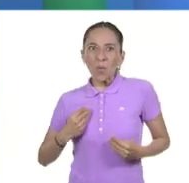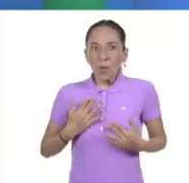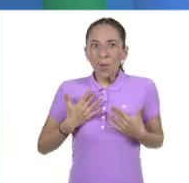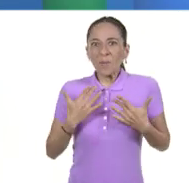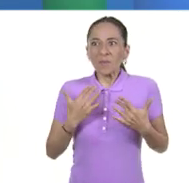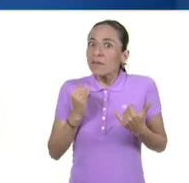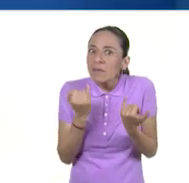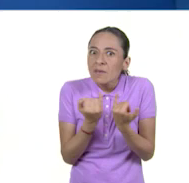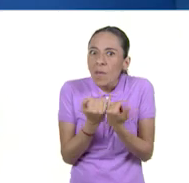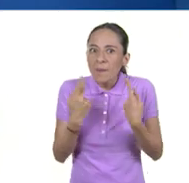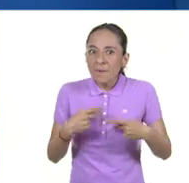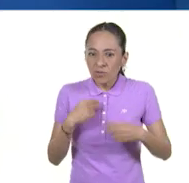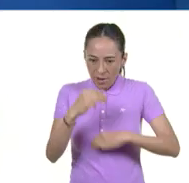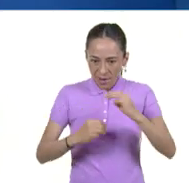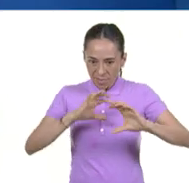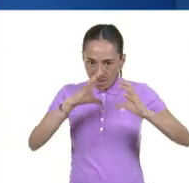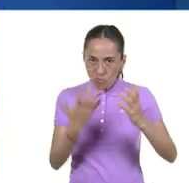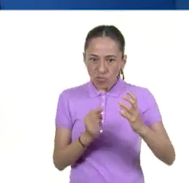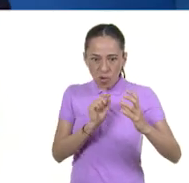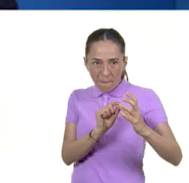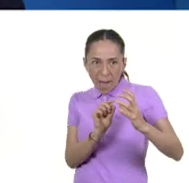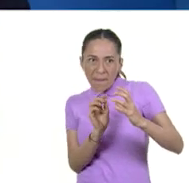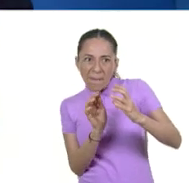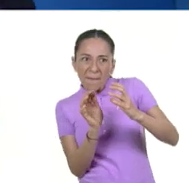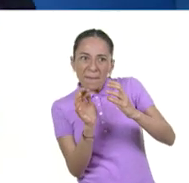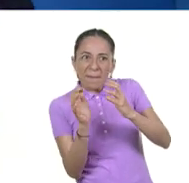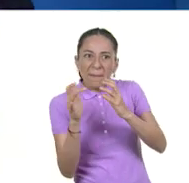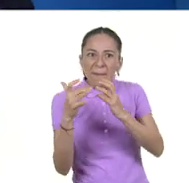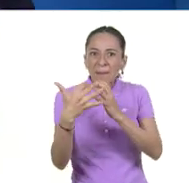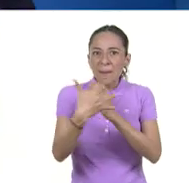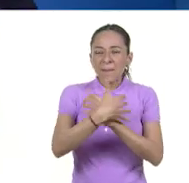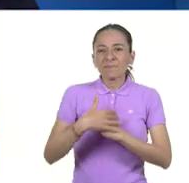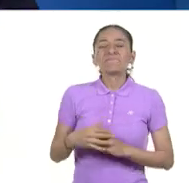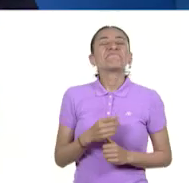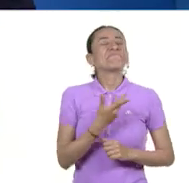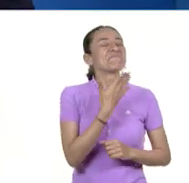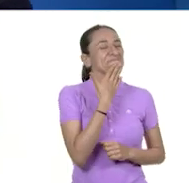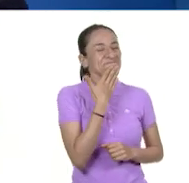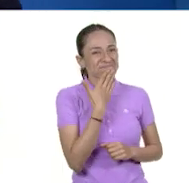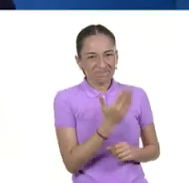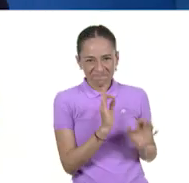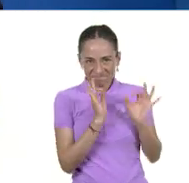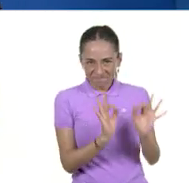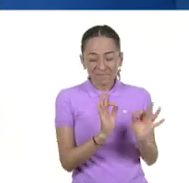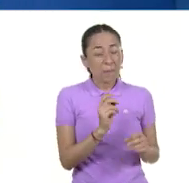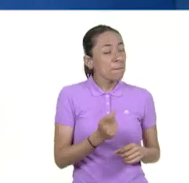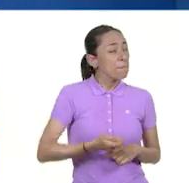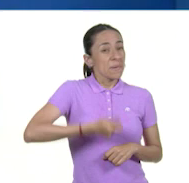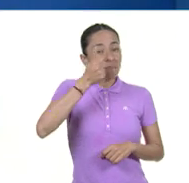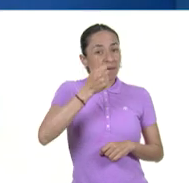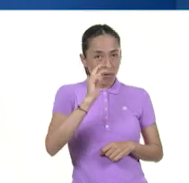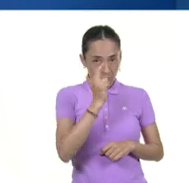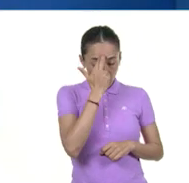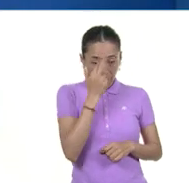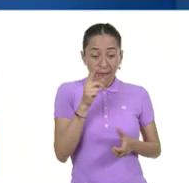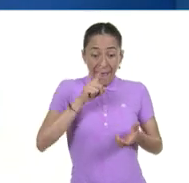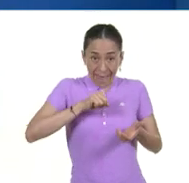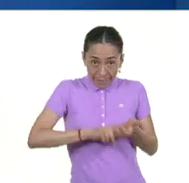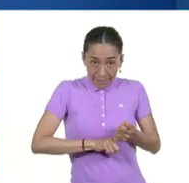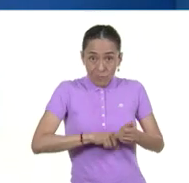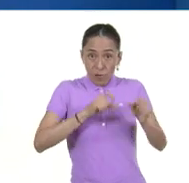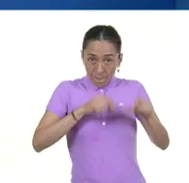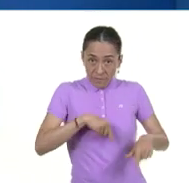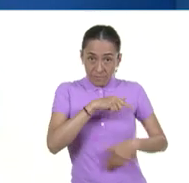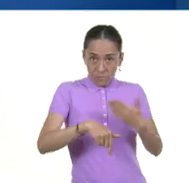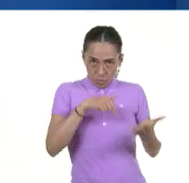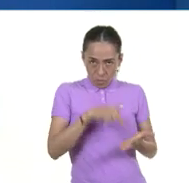¡Comencemos! Perfecto. Bueno, lo primero que tenemos que hacer es recordar que los migrantes internos son aquellos que